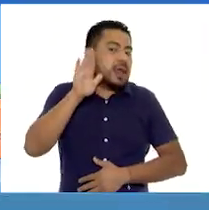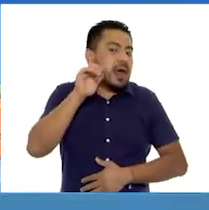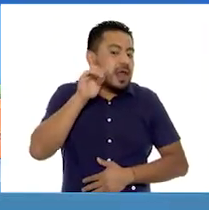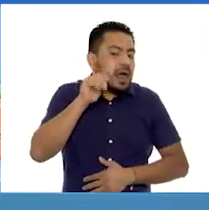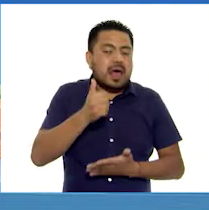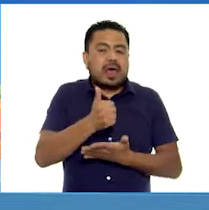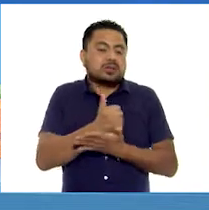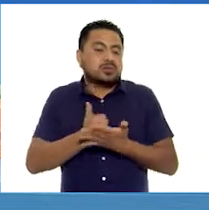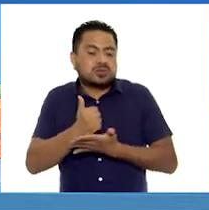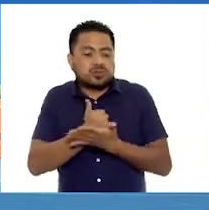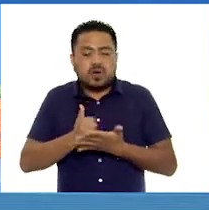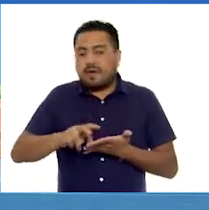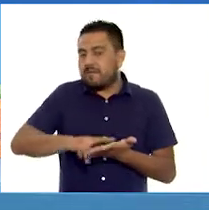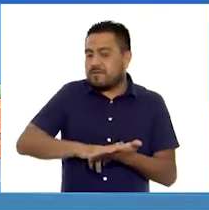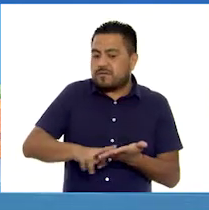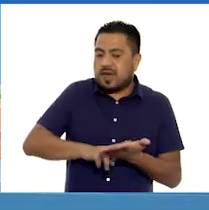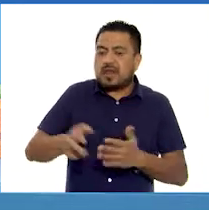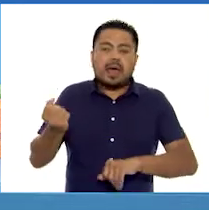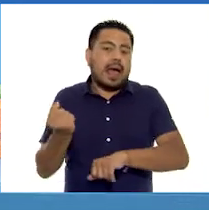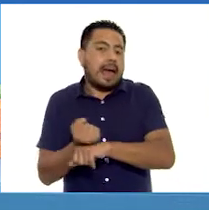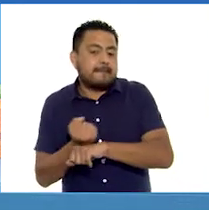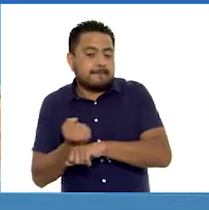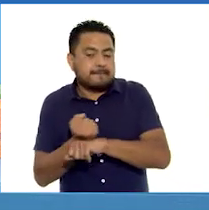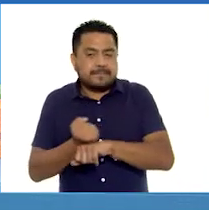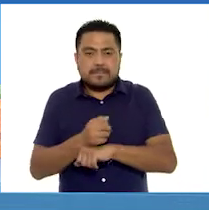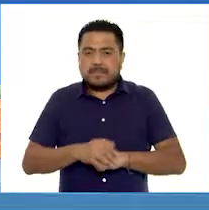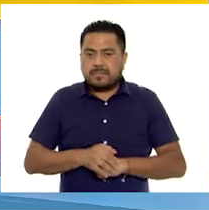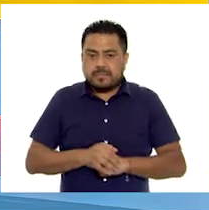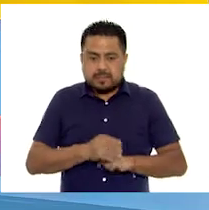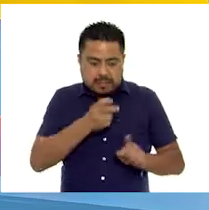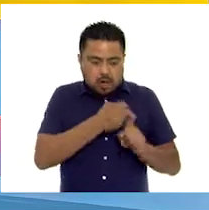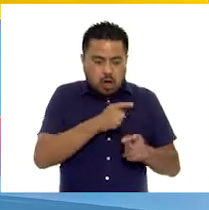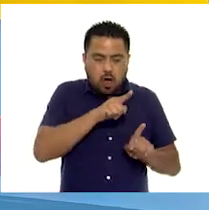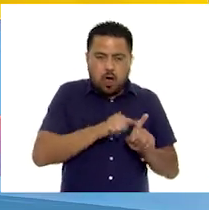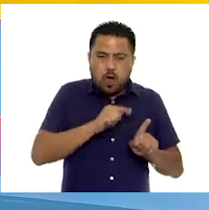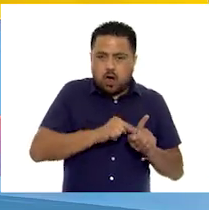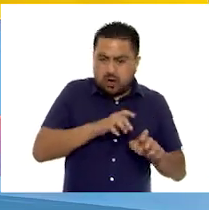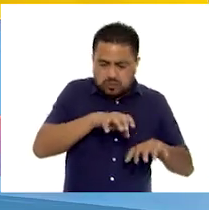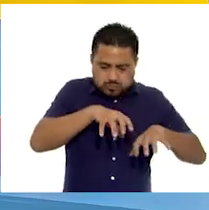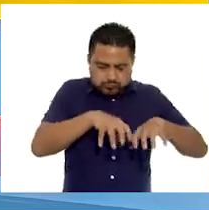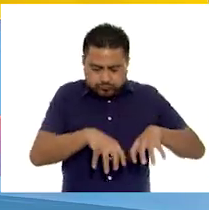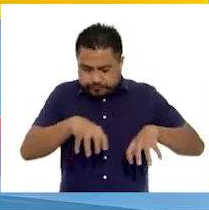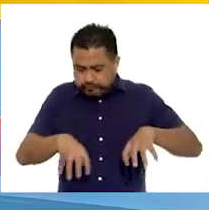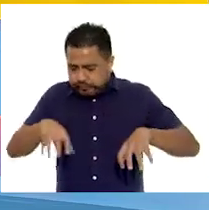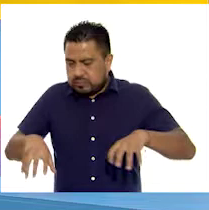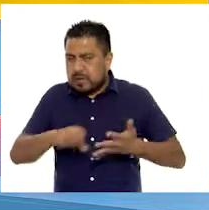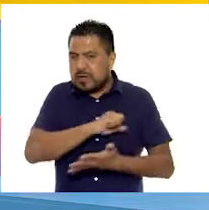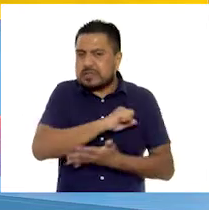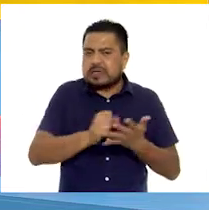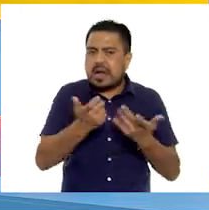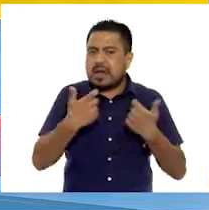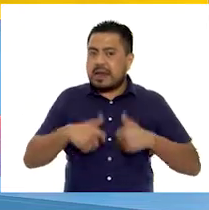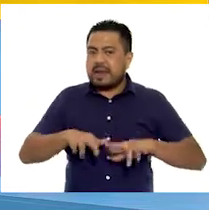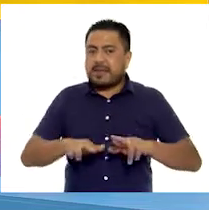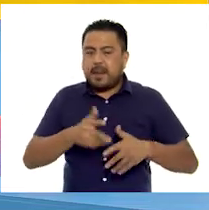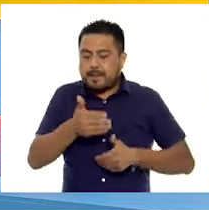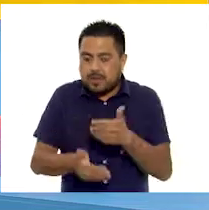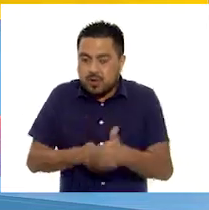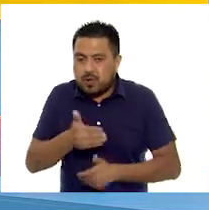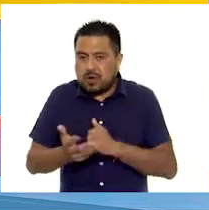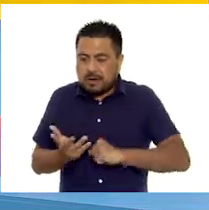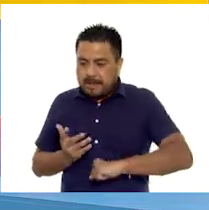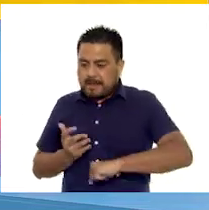azul verde y amarillo estos bloques de colores entonces simbolizan los distintos procesos que le dieron una